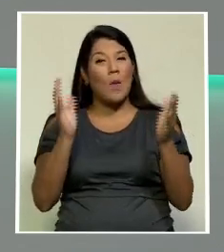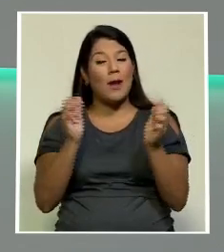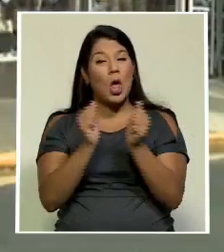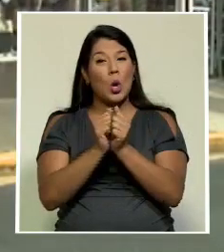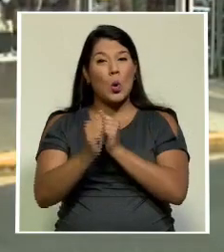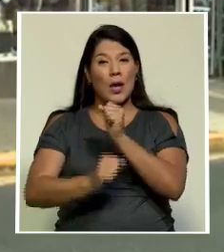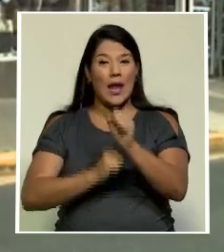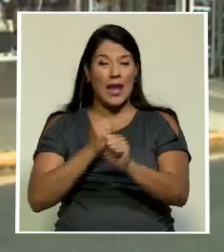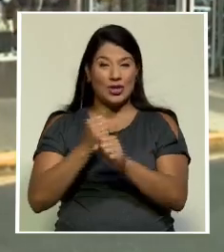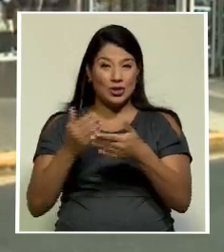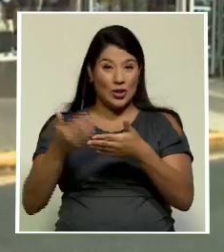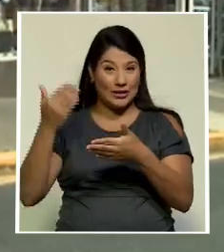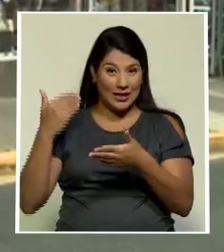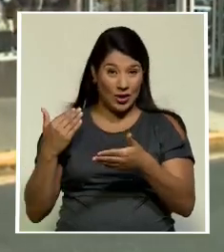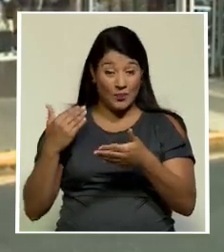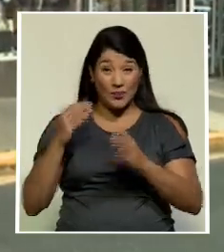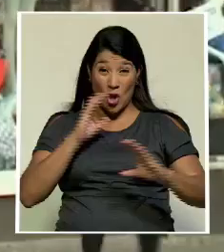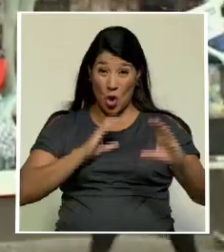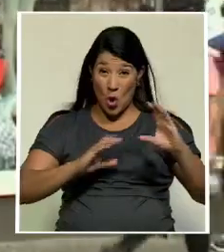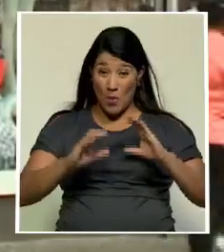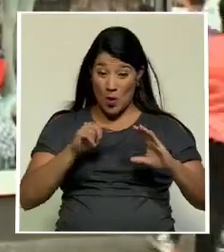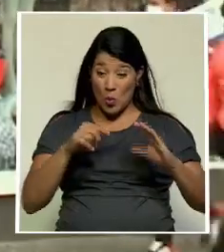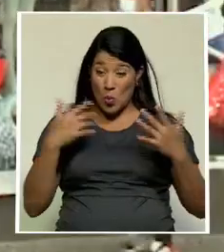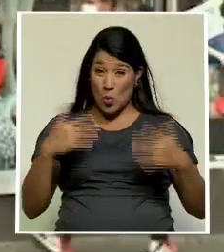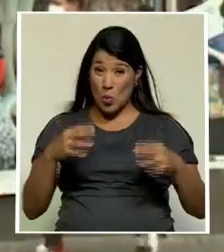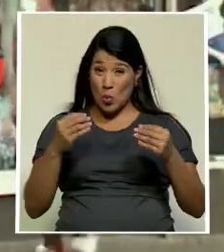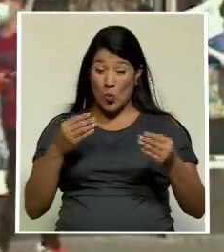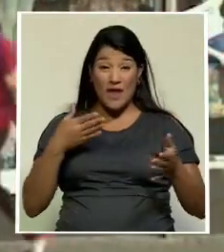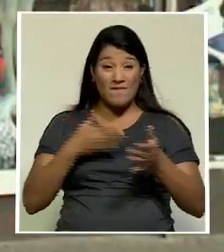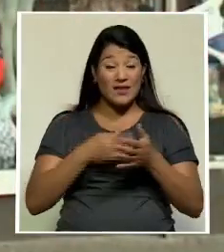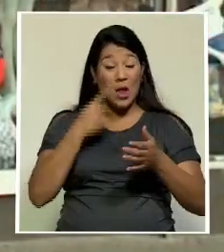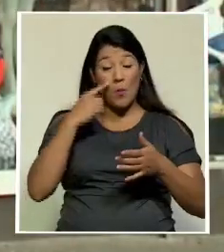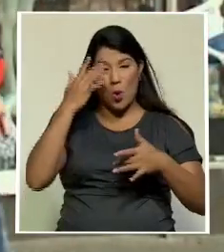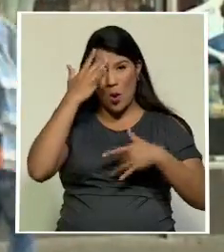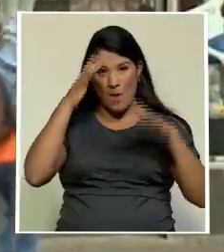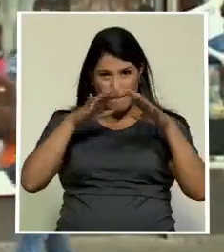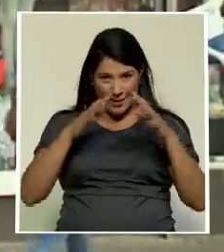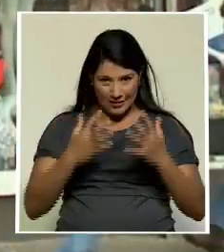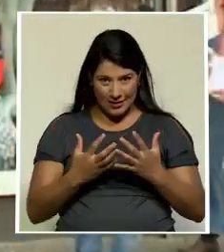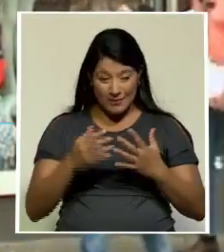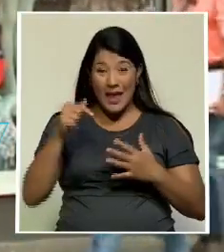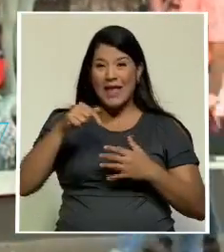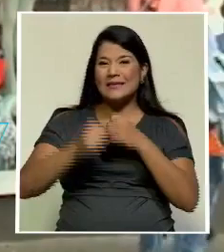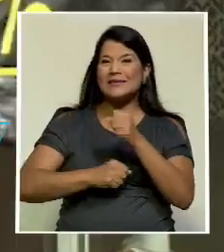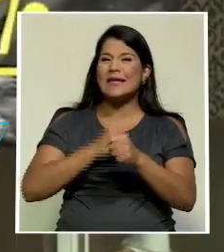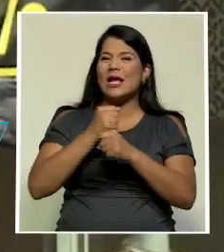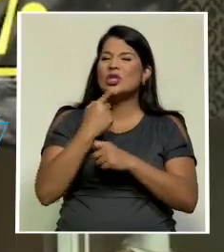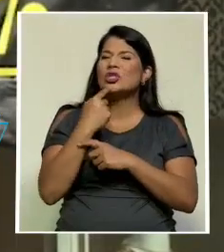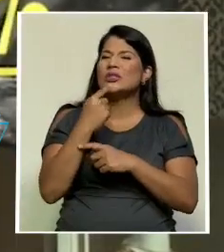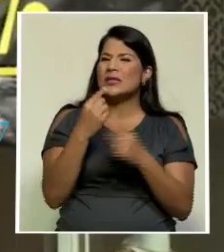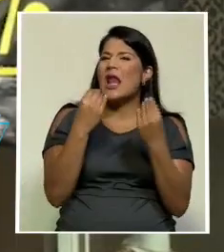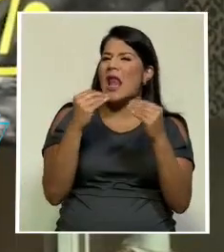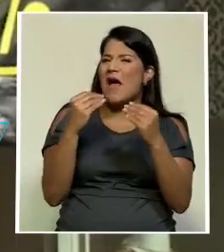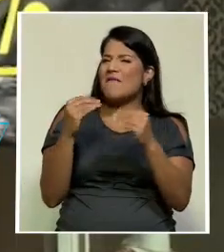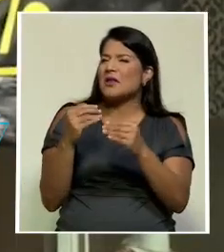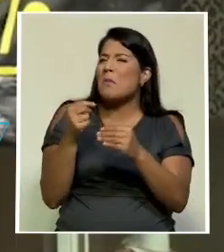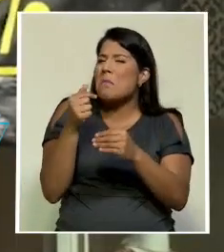El sector comercial ha sido uno de los más impactados por la pandemia y a pesar de que este año afirman que las ventas han venido